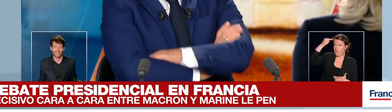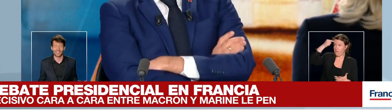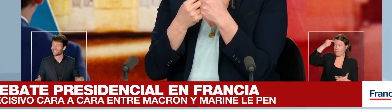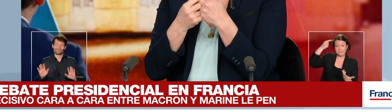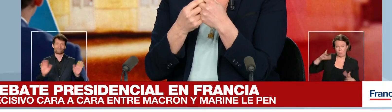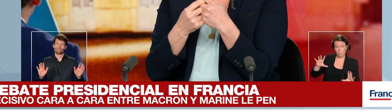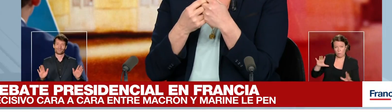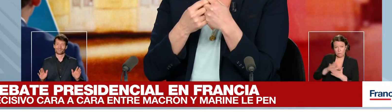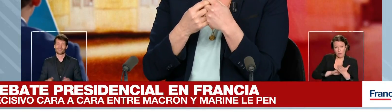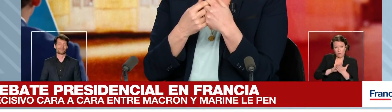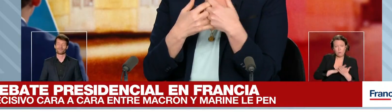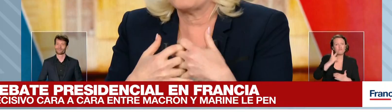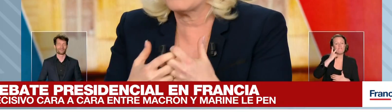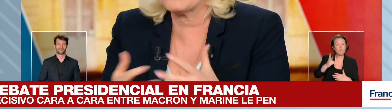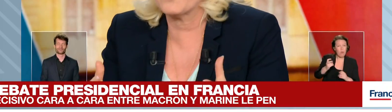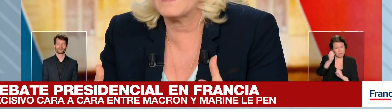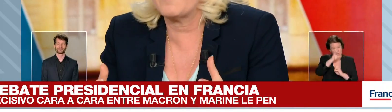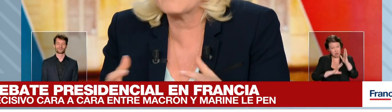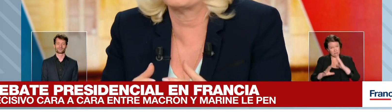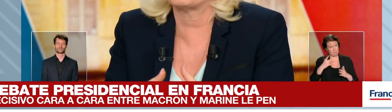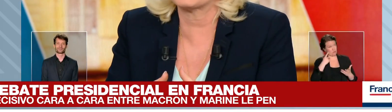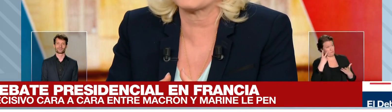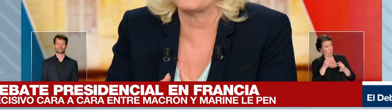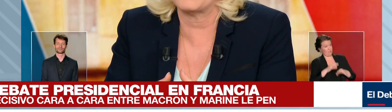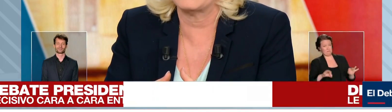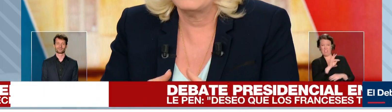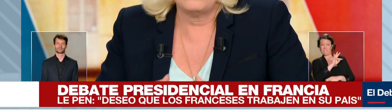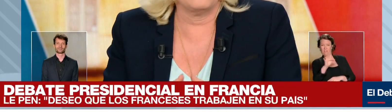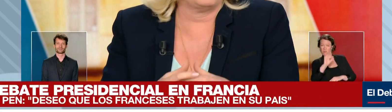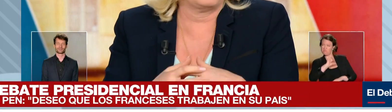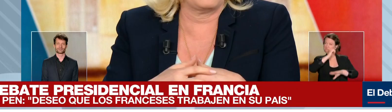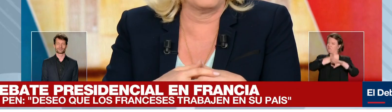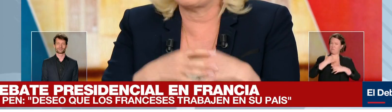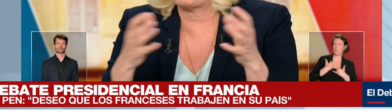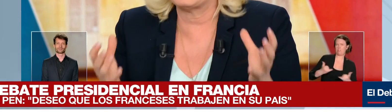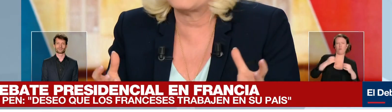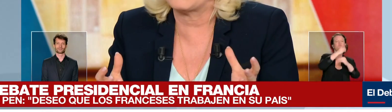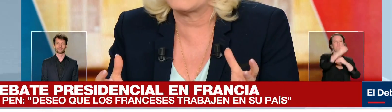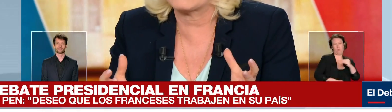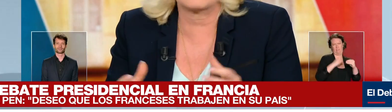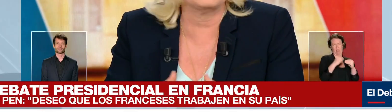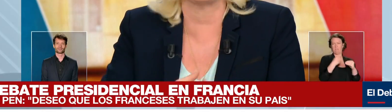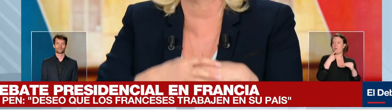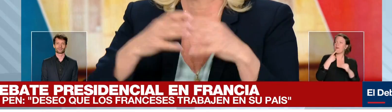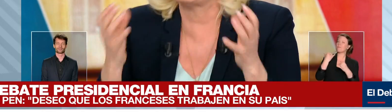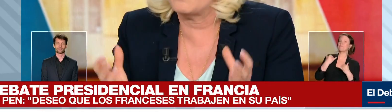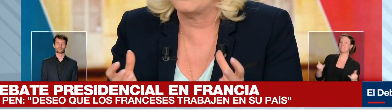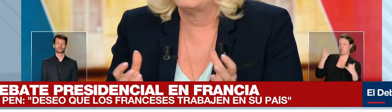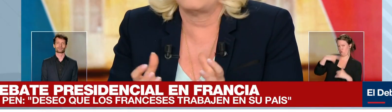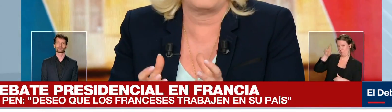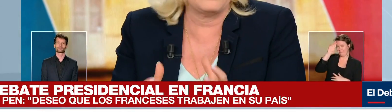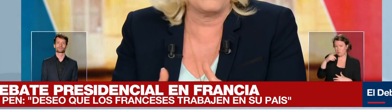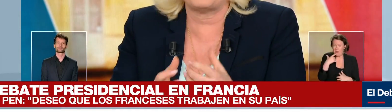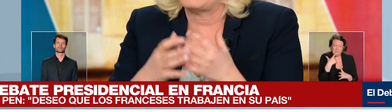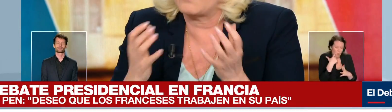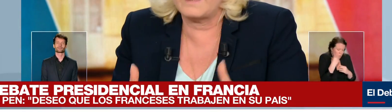centrado en la Unión Europea. Soy tan francés como usted. Lo que yo digo de Francia es que es una potencia mundial y no solamente una potencia europea. No hemos hablado de